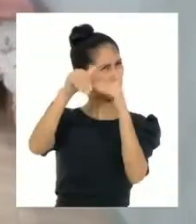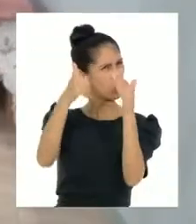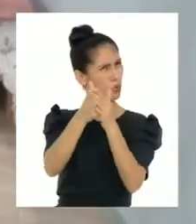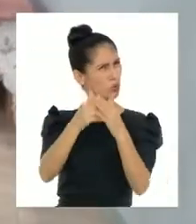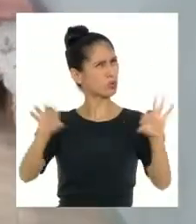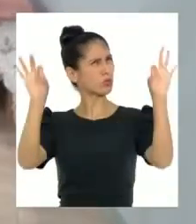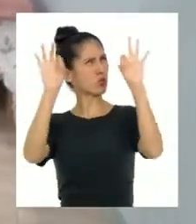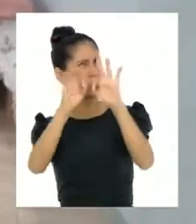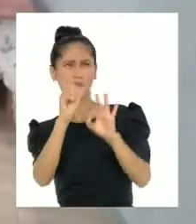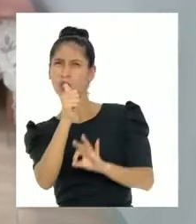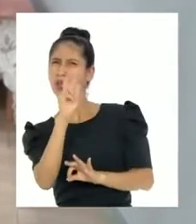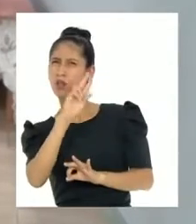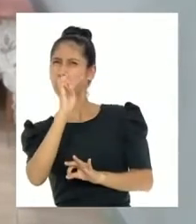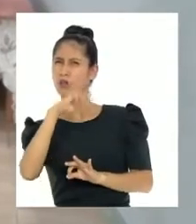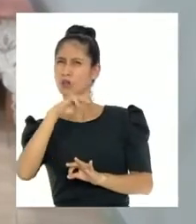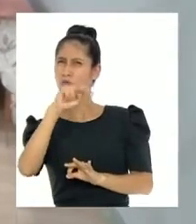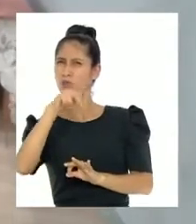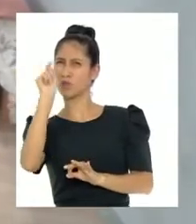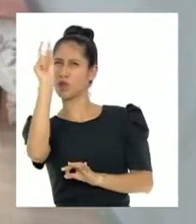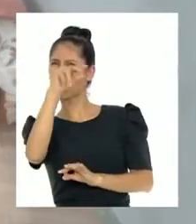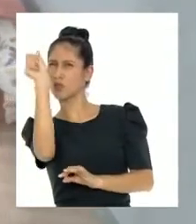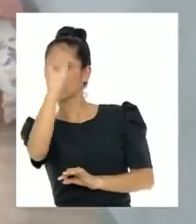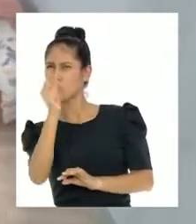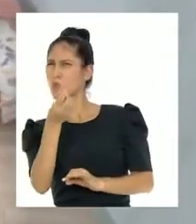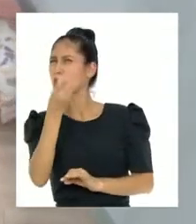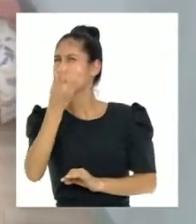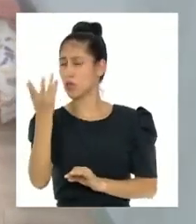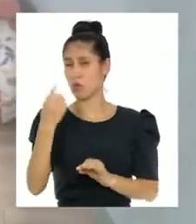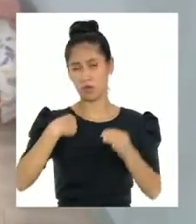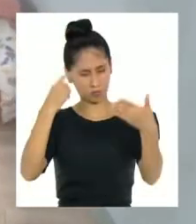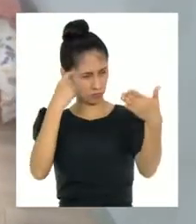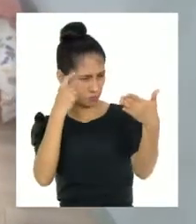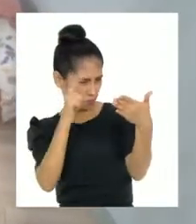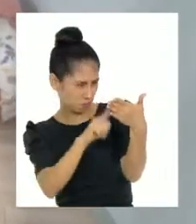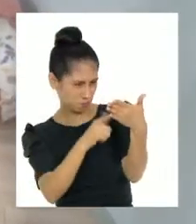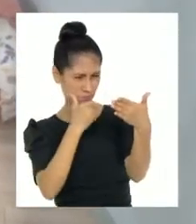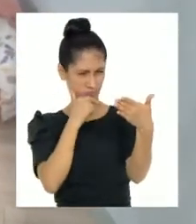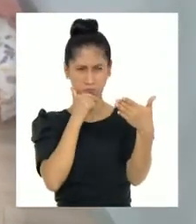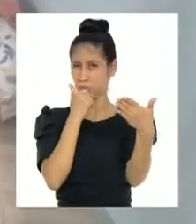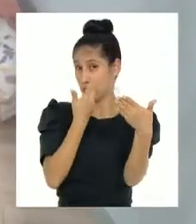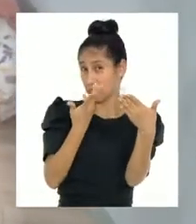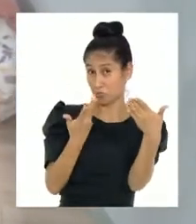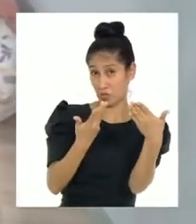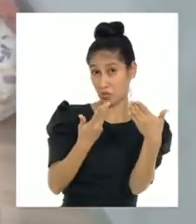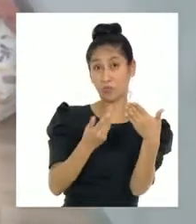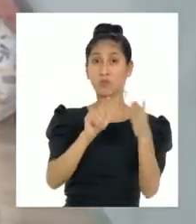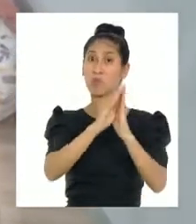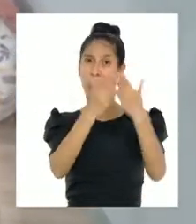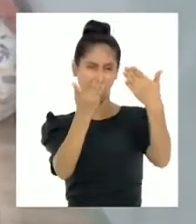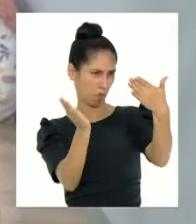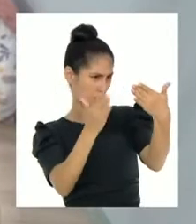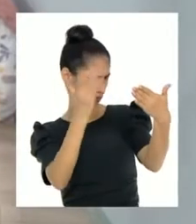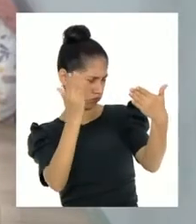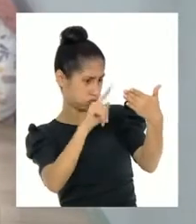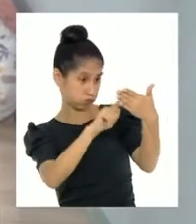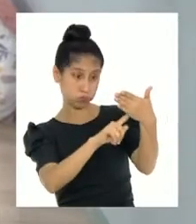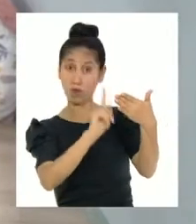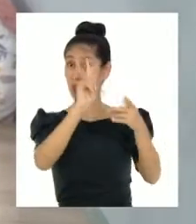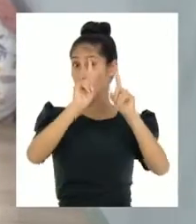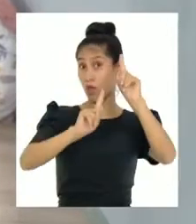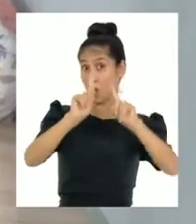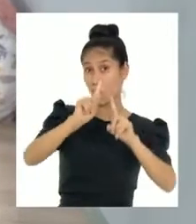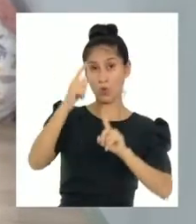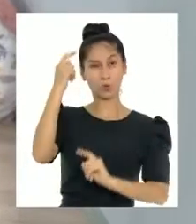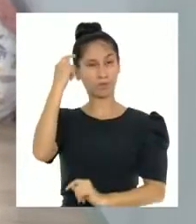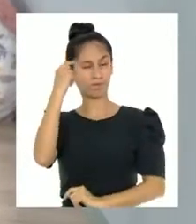de hecho, tengo en mente varias situaciones en las que se presentan argumentos o, bueno, en algunos